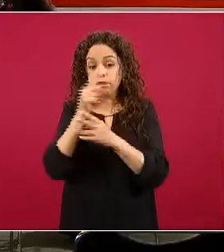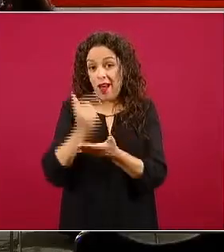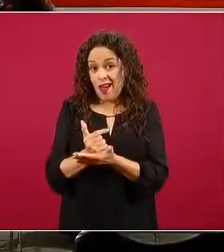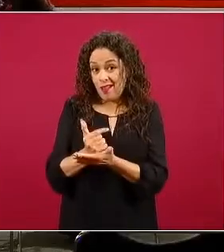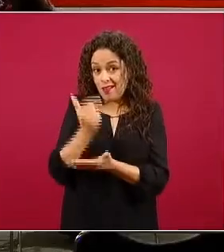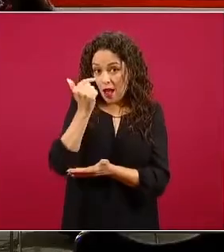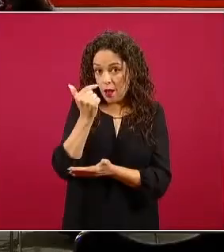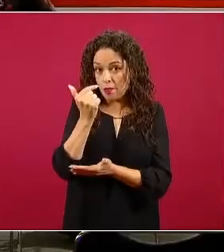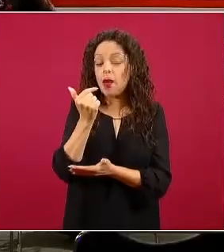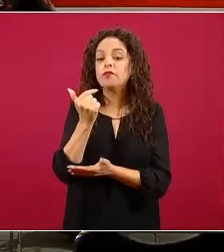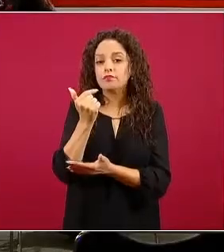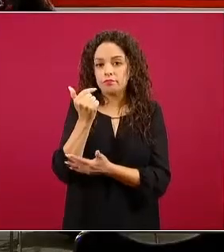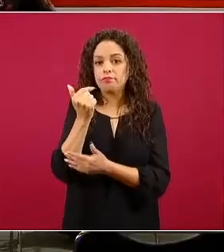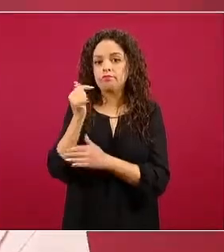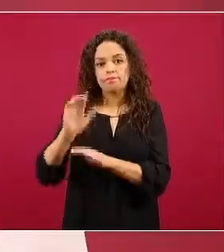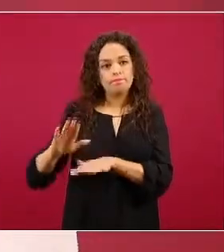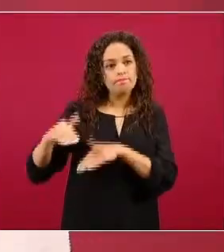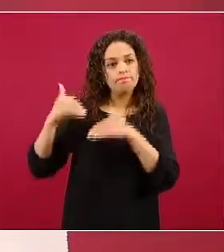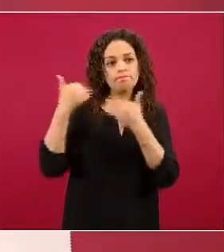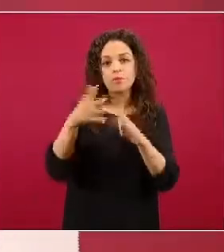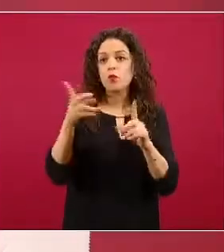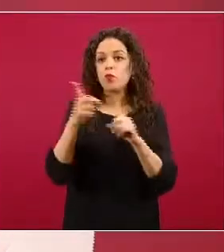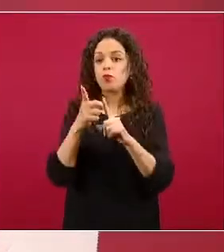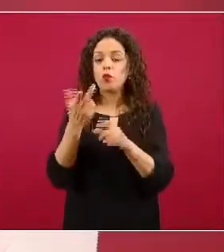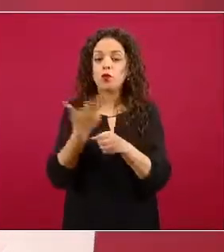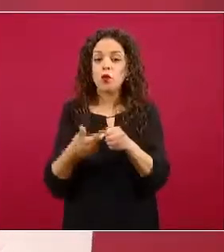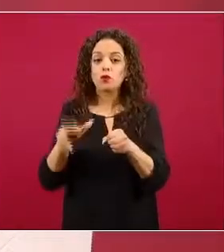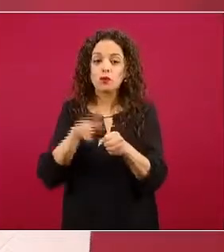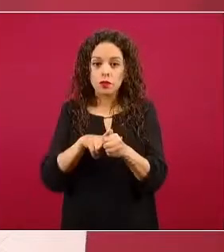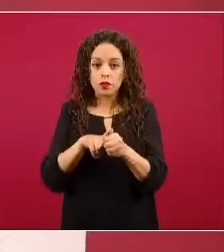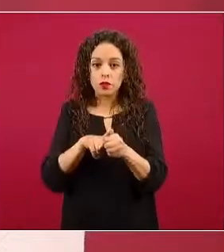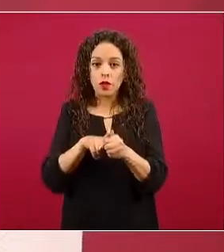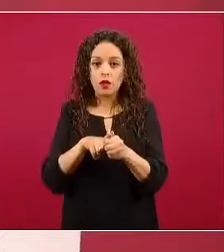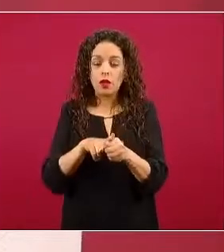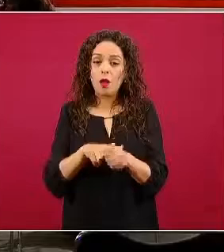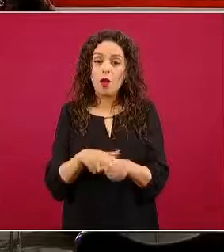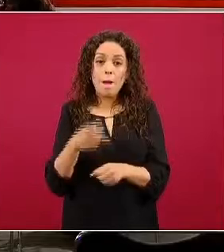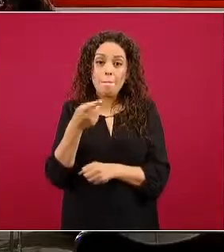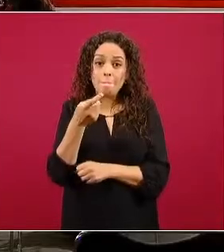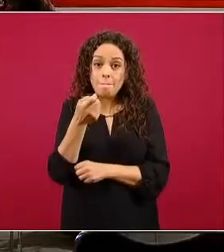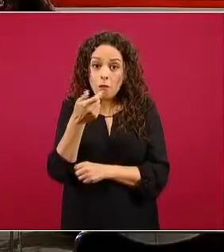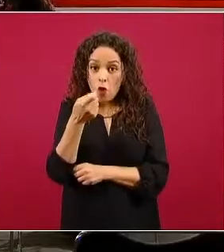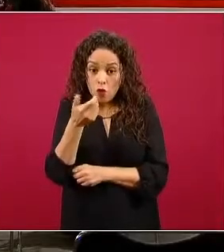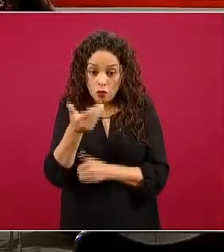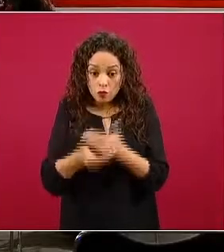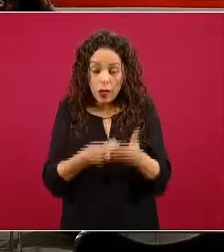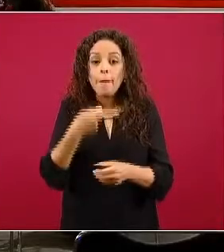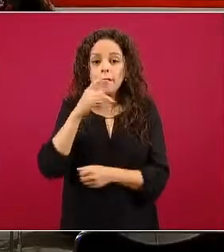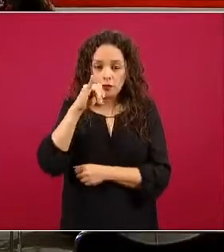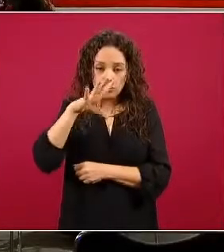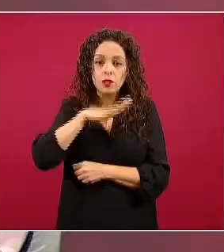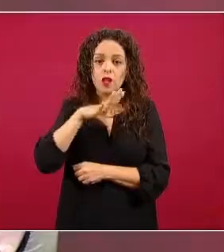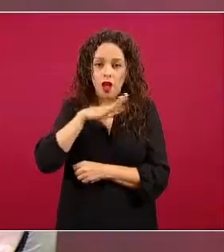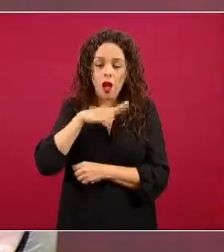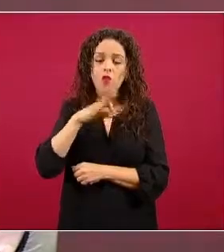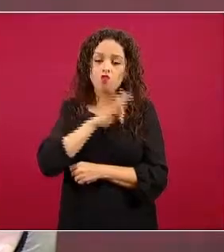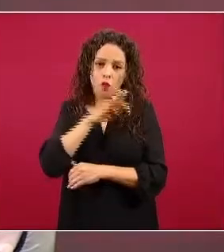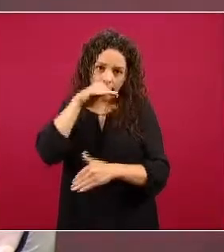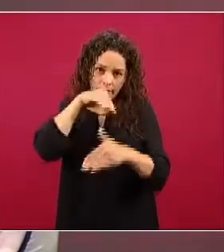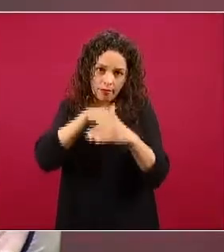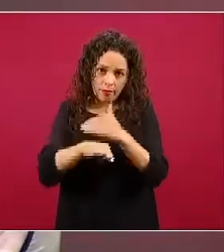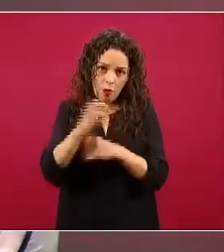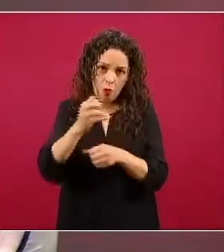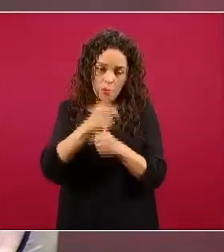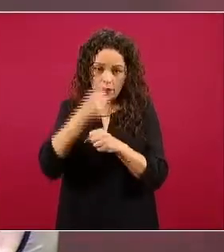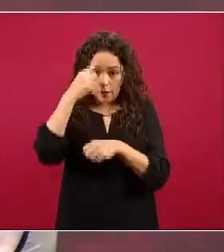lleguen a los hospitales en donde hay, aunque sea poca, pero todavía hay un poco de disponibilidad. Si a